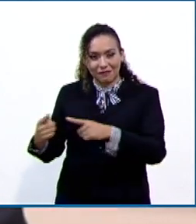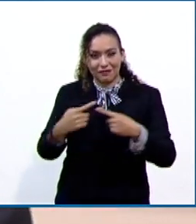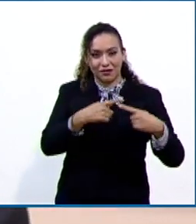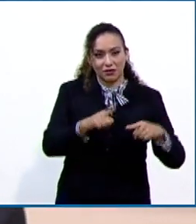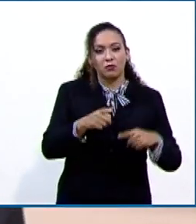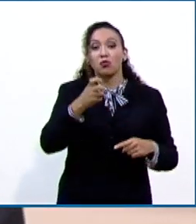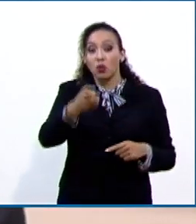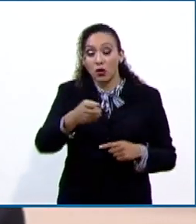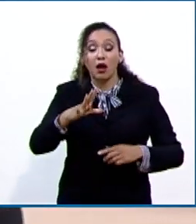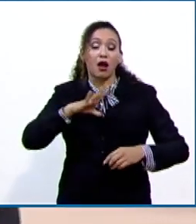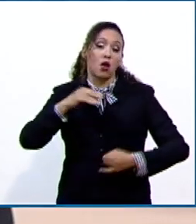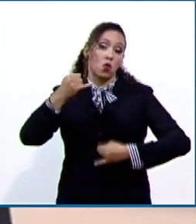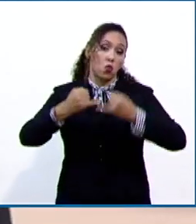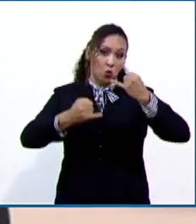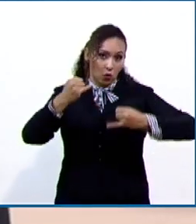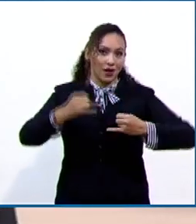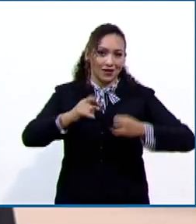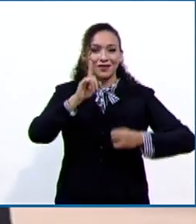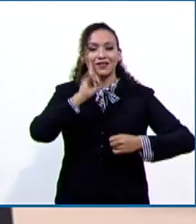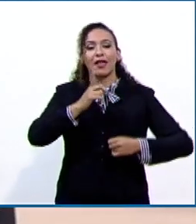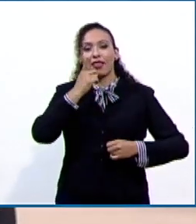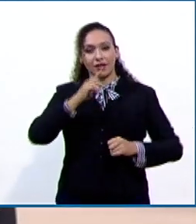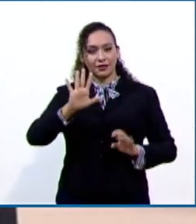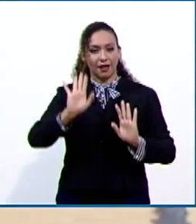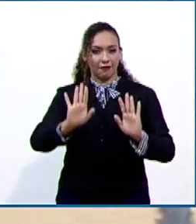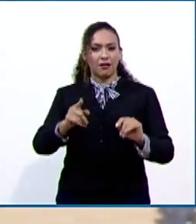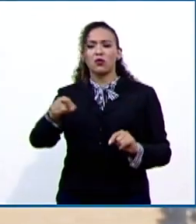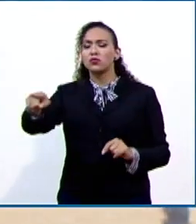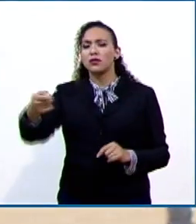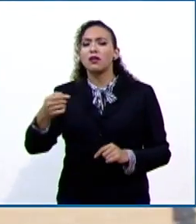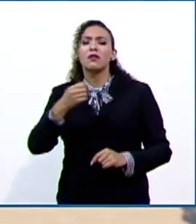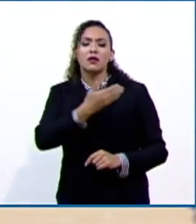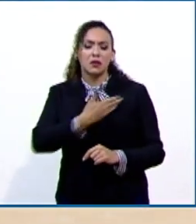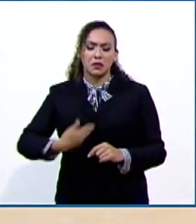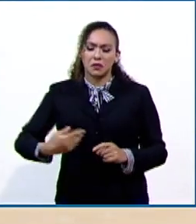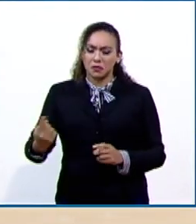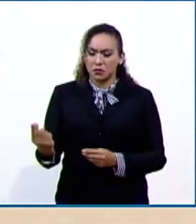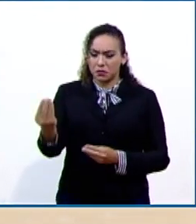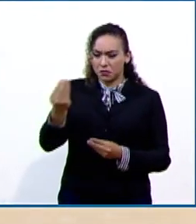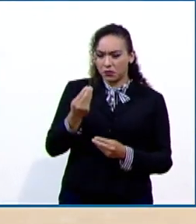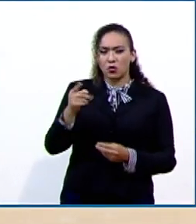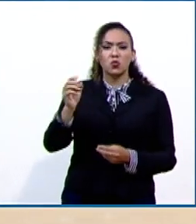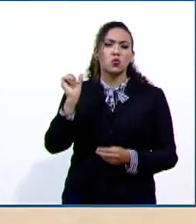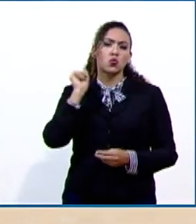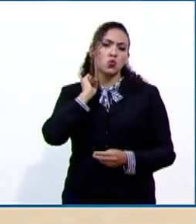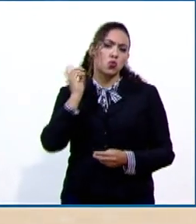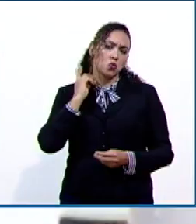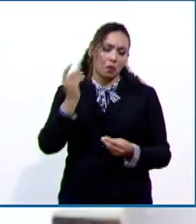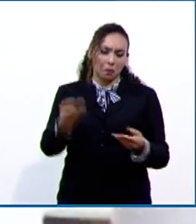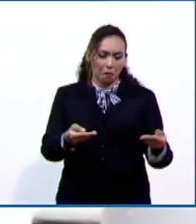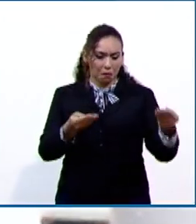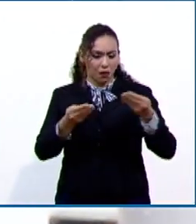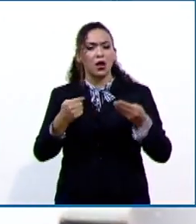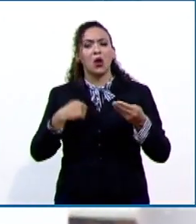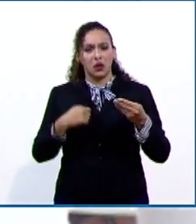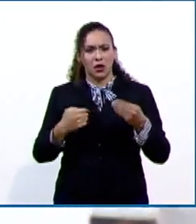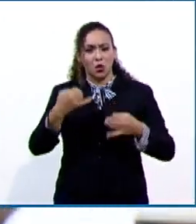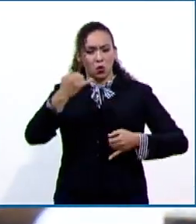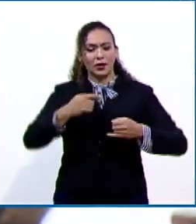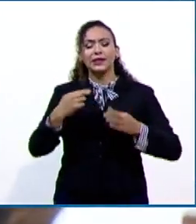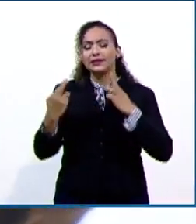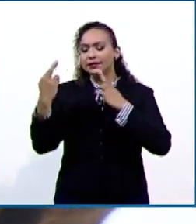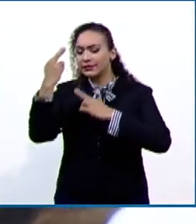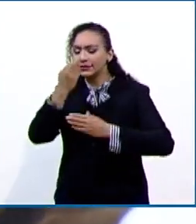eso hay tribunales que encauzarán sus argumentos. En tanto, este lunes, pese a la lluvia y el frío, trabajadores del